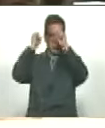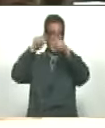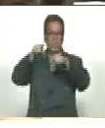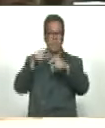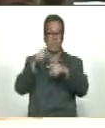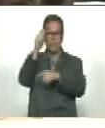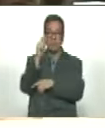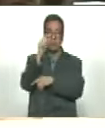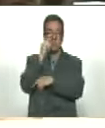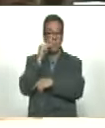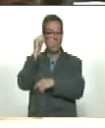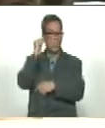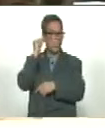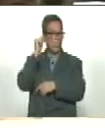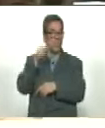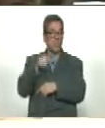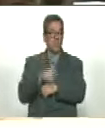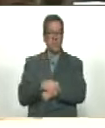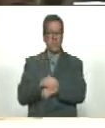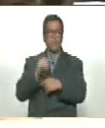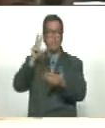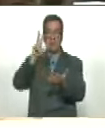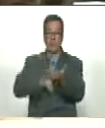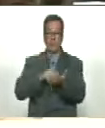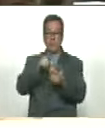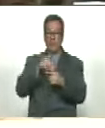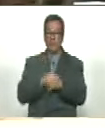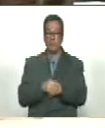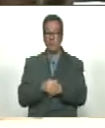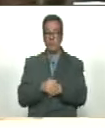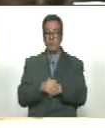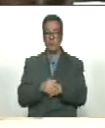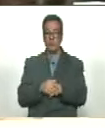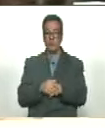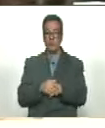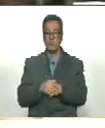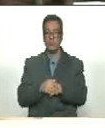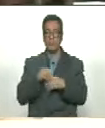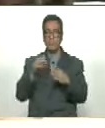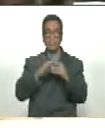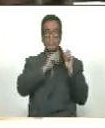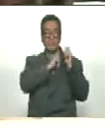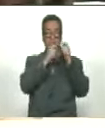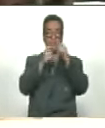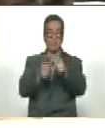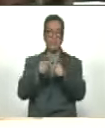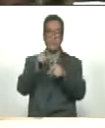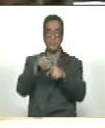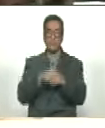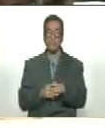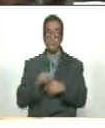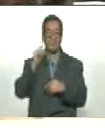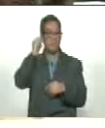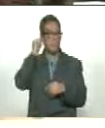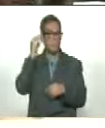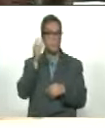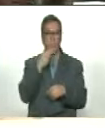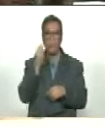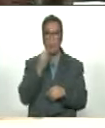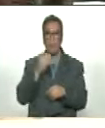los diputados y diputadas, aprobar la designación de esta mujer